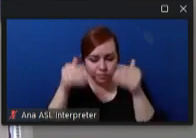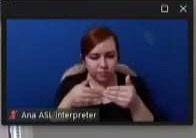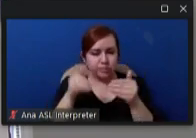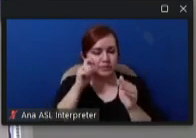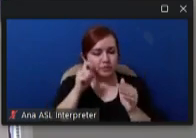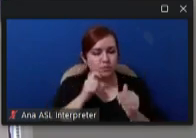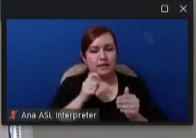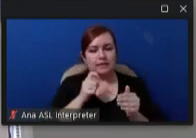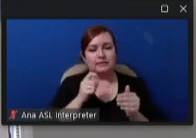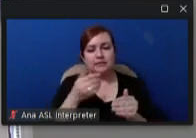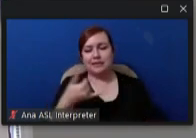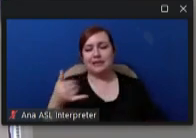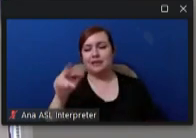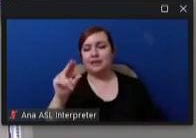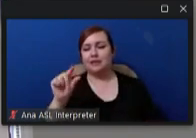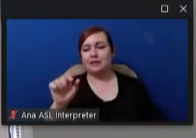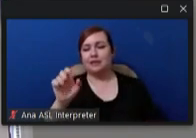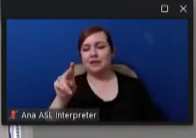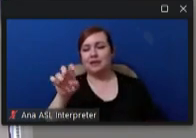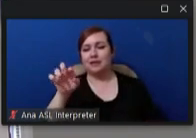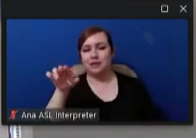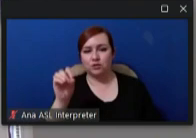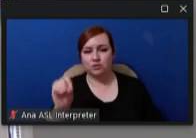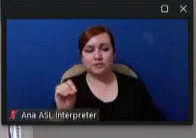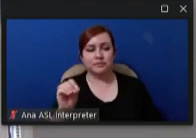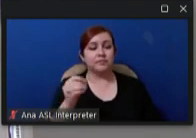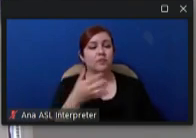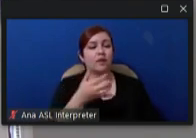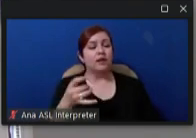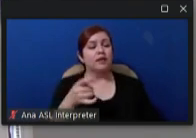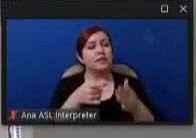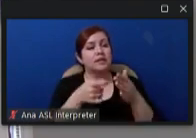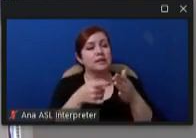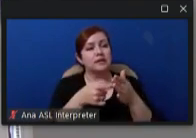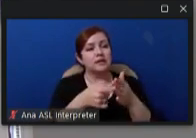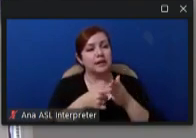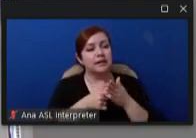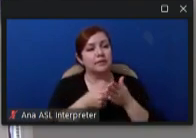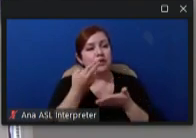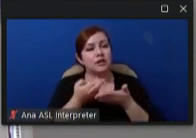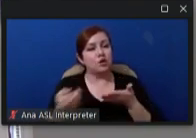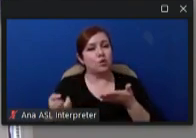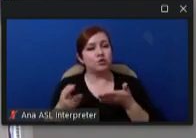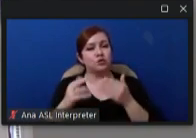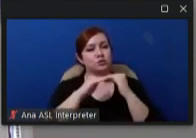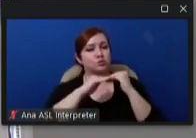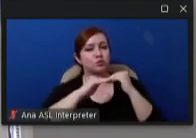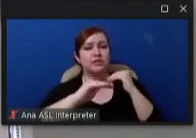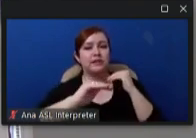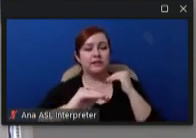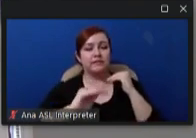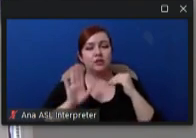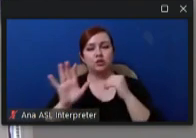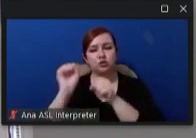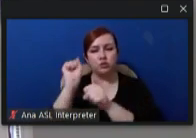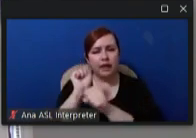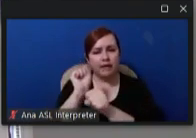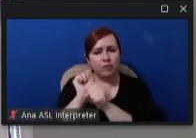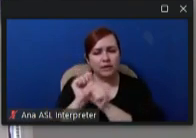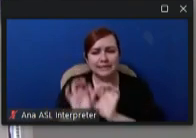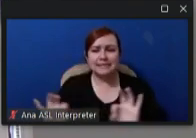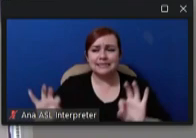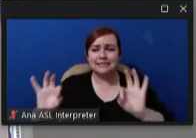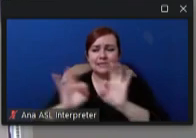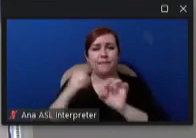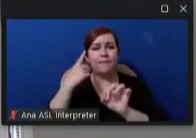Honduras resaltan la necesidad de recursos sostenibles para las organizaciones como esta. Su labor es esencial para garantizar que